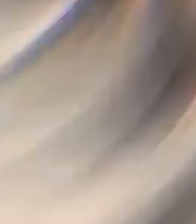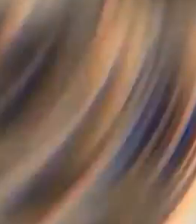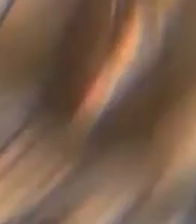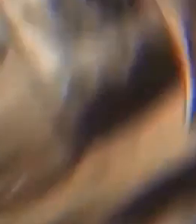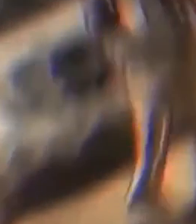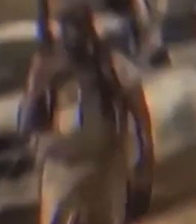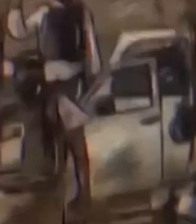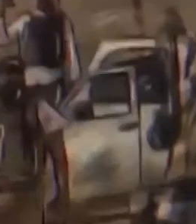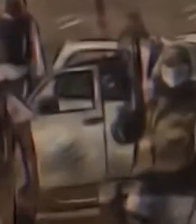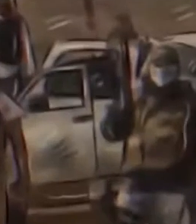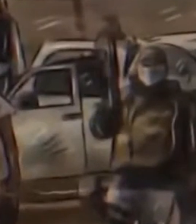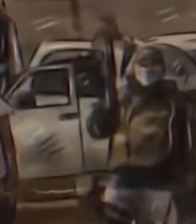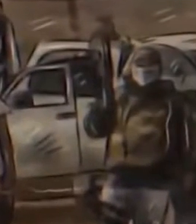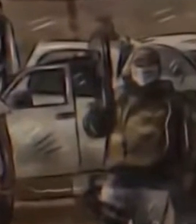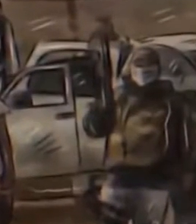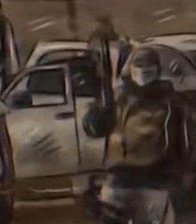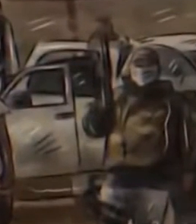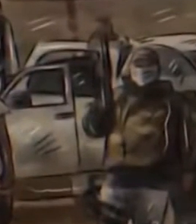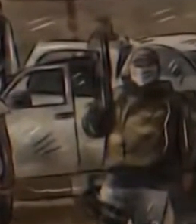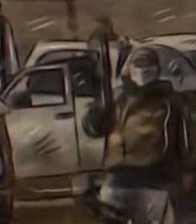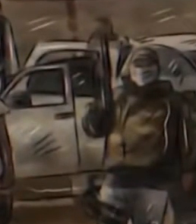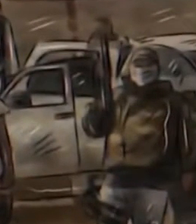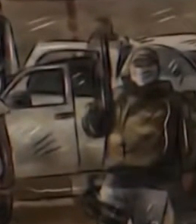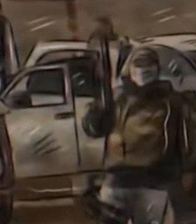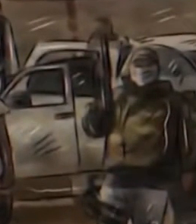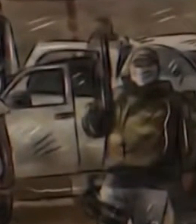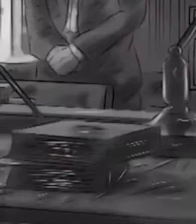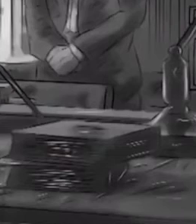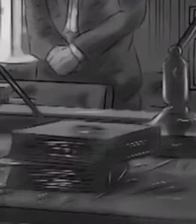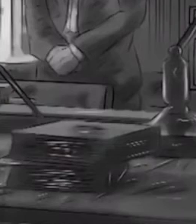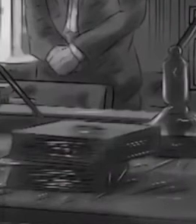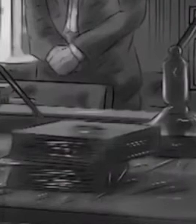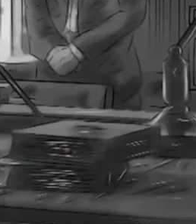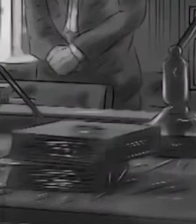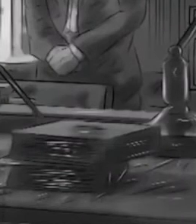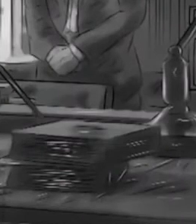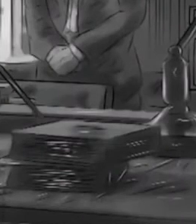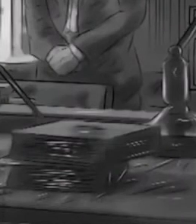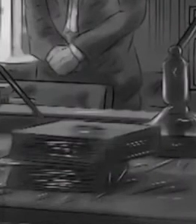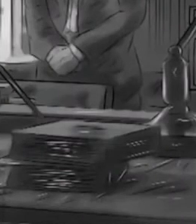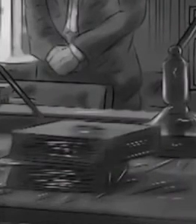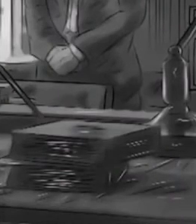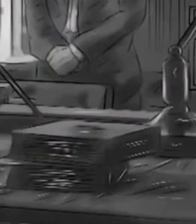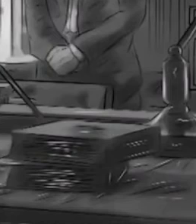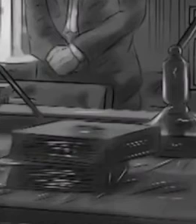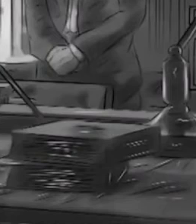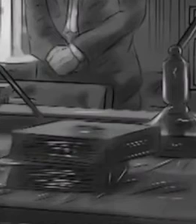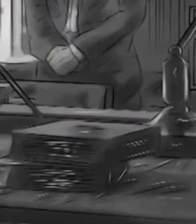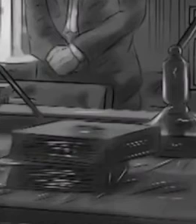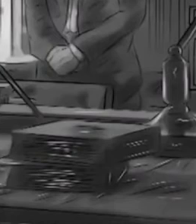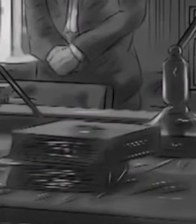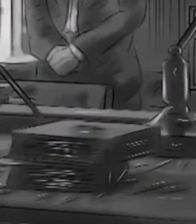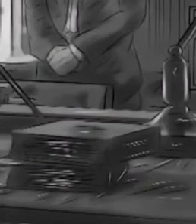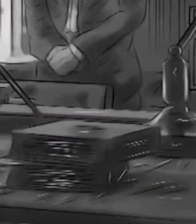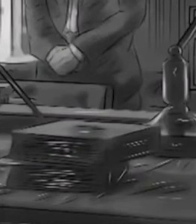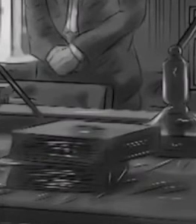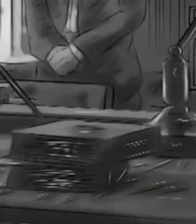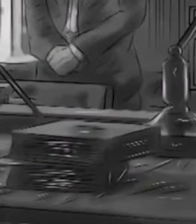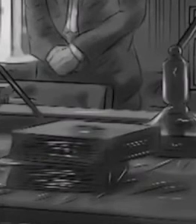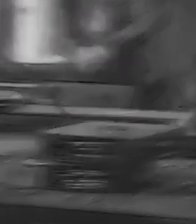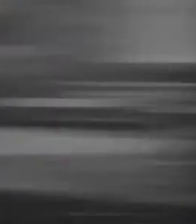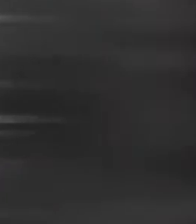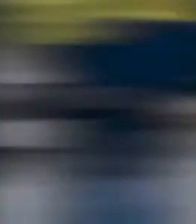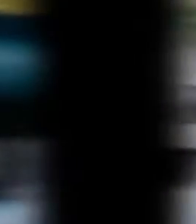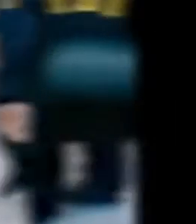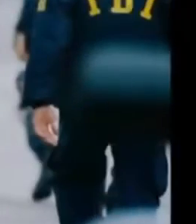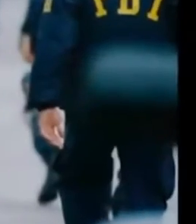organizaciones, ya que no iban en contra del cártel de Sinaloa ni los Beltrán. La Fiscalía llamó a 2 testigos adicionales en esta audiencia. El primero